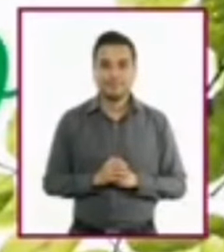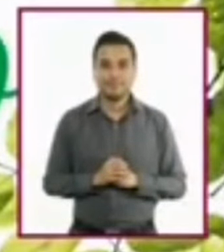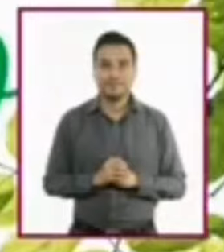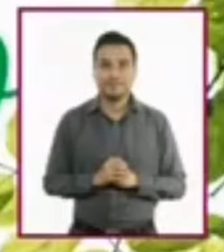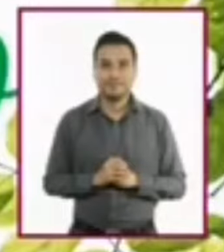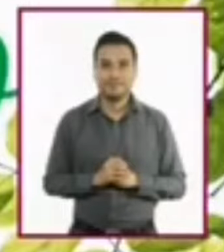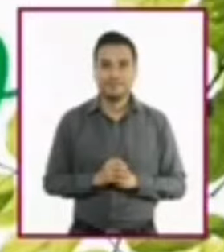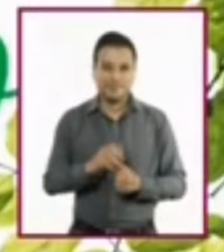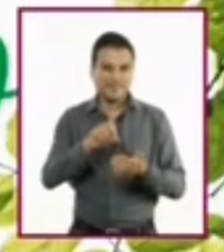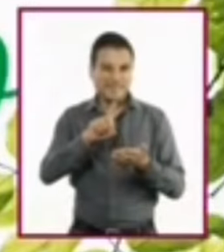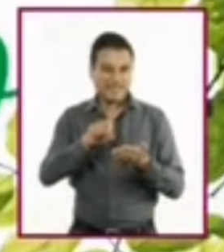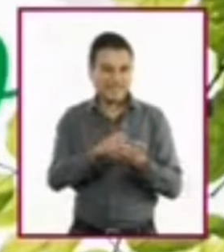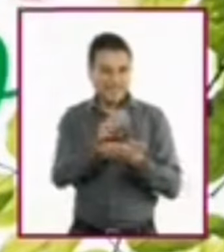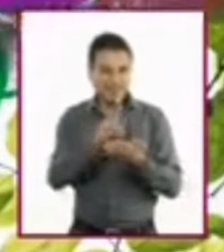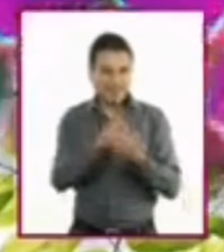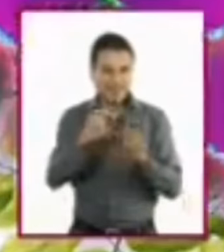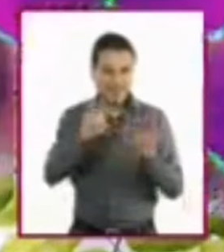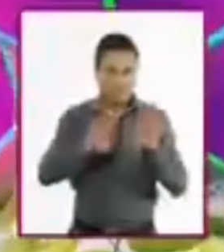Abecedario biológico.